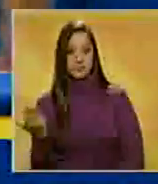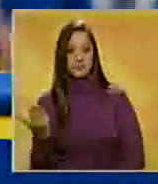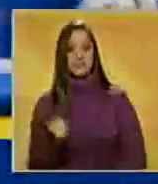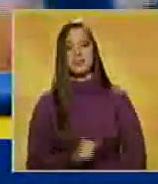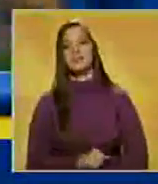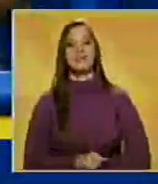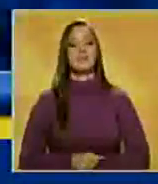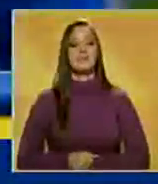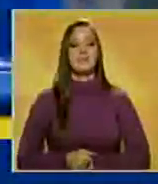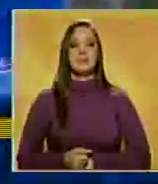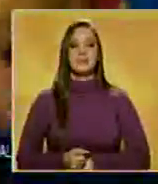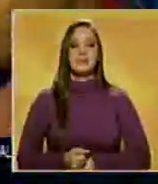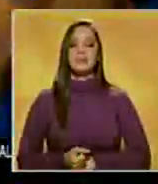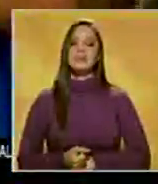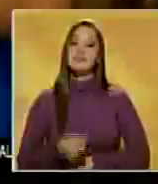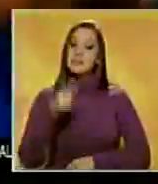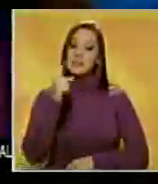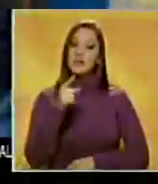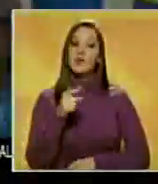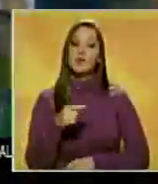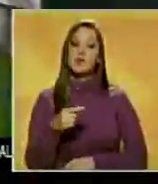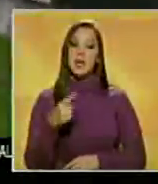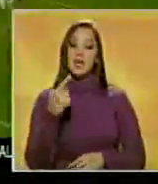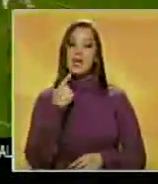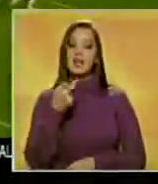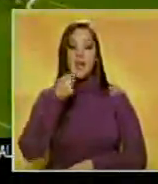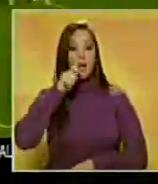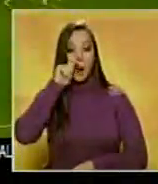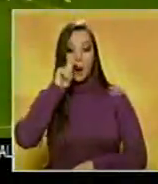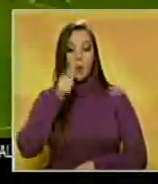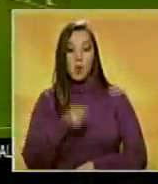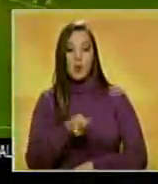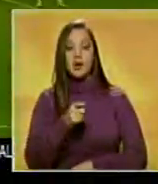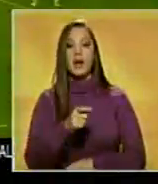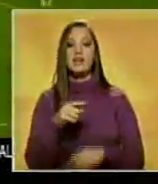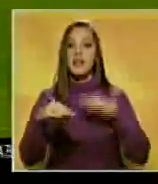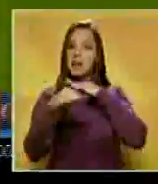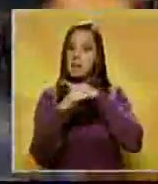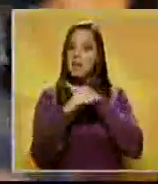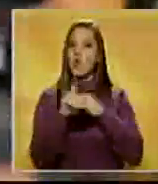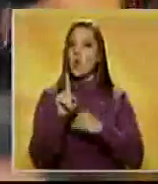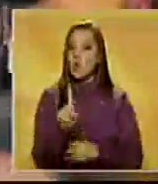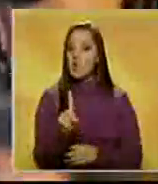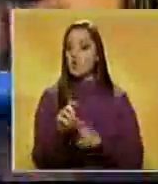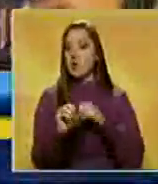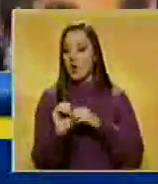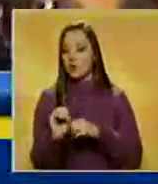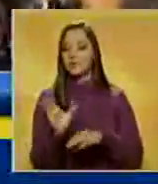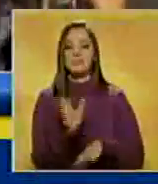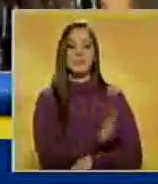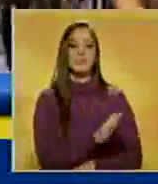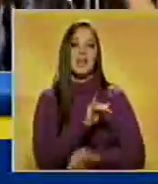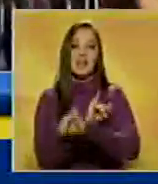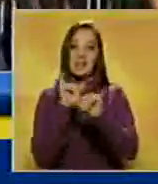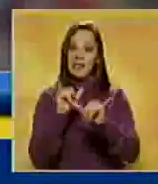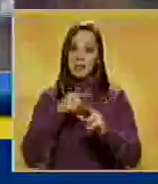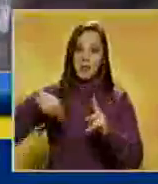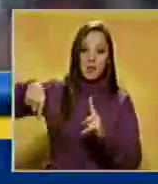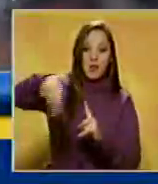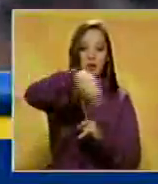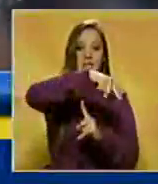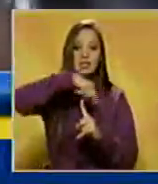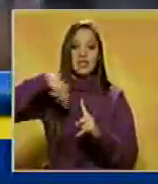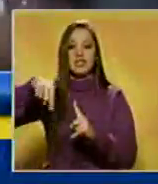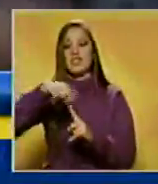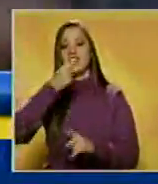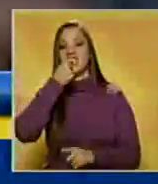de Zelenov. En la ida, los ucranianos habían empatado 1-1. Terminamos con el Giro de Italia contándoles que este